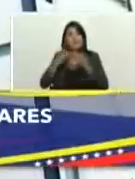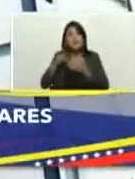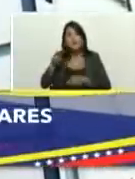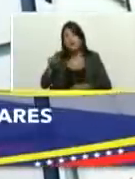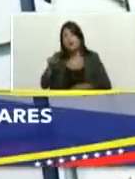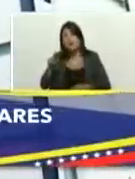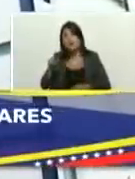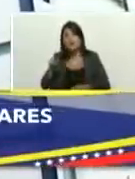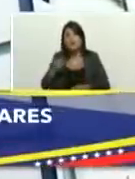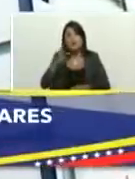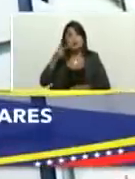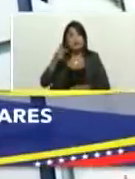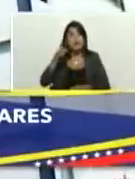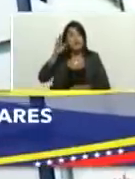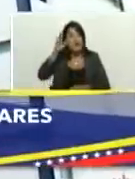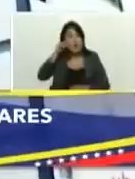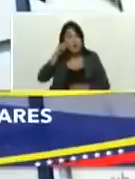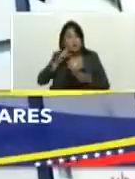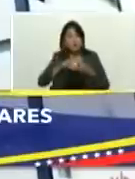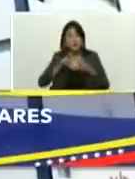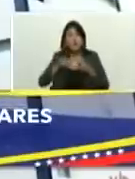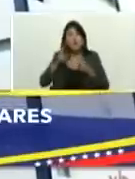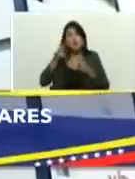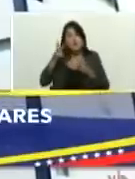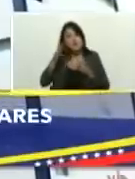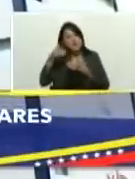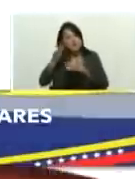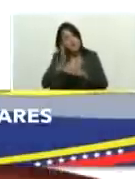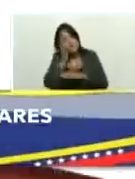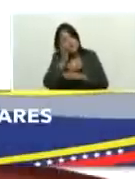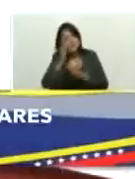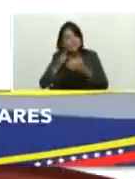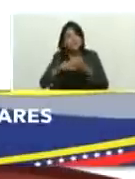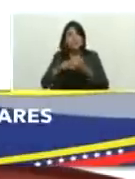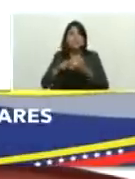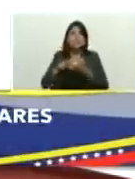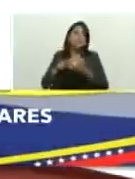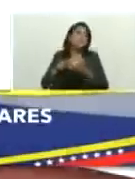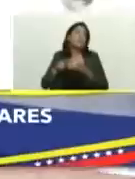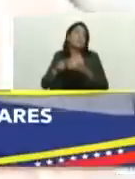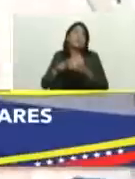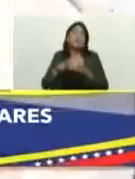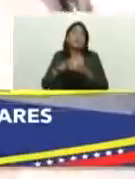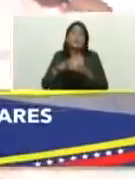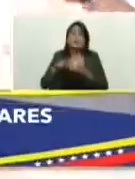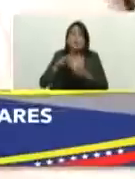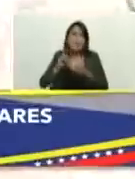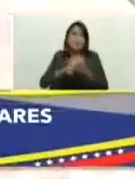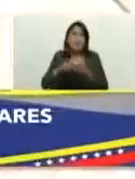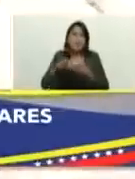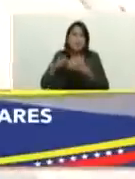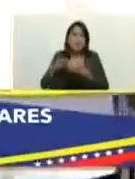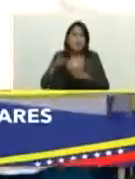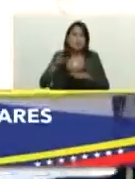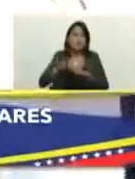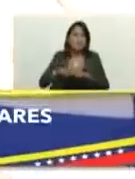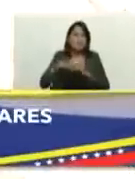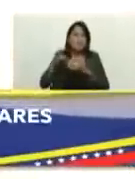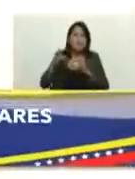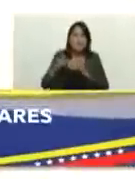de 3 baños, 3 habitaciones, 2 baños, equipadas totalmente. El